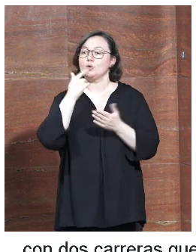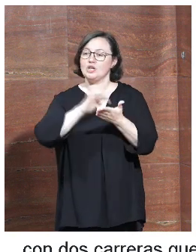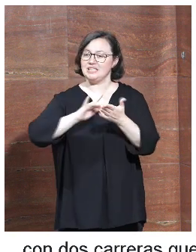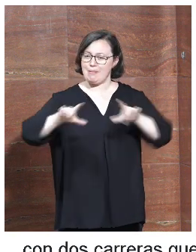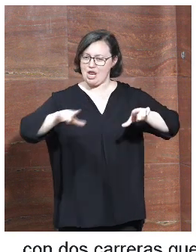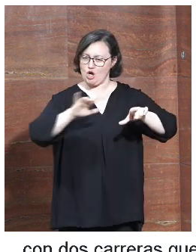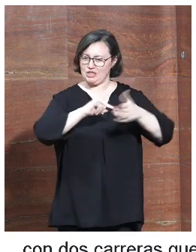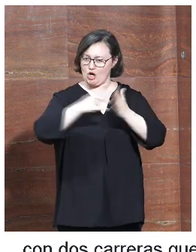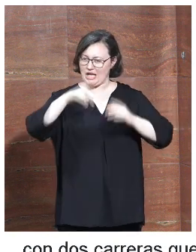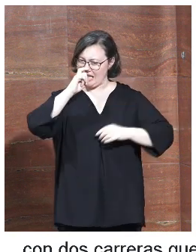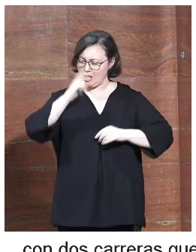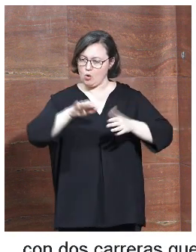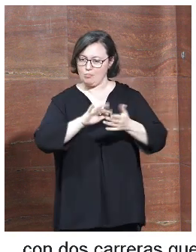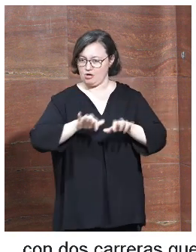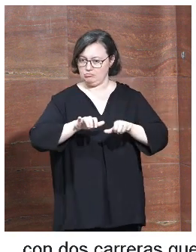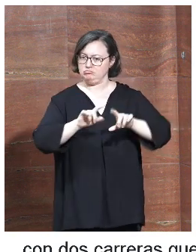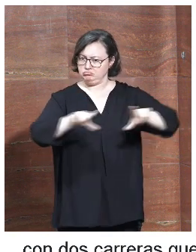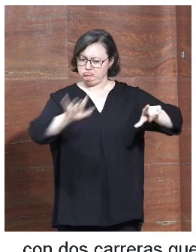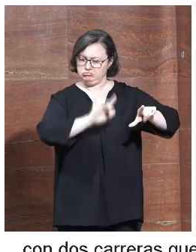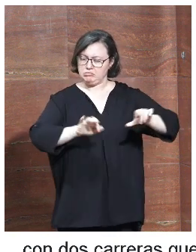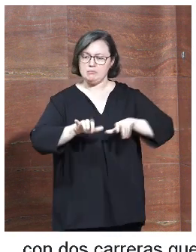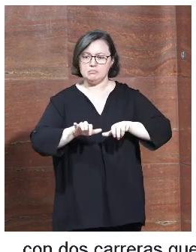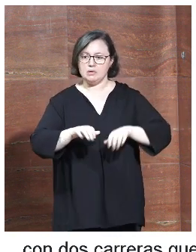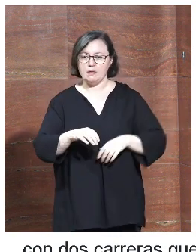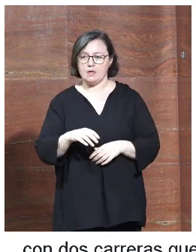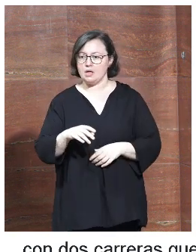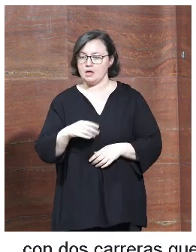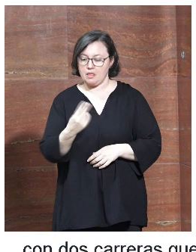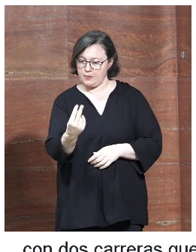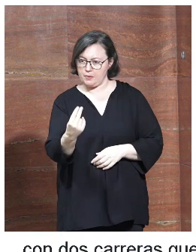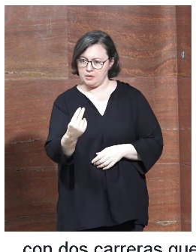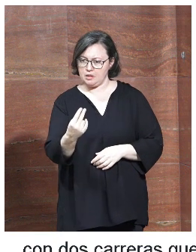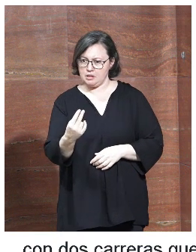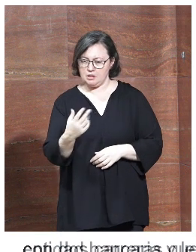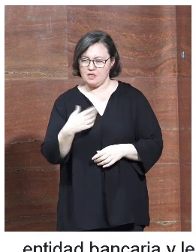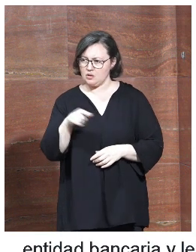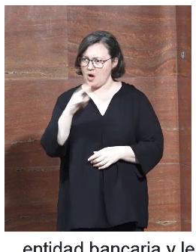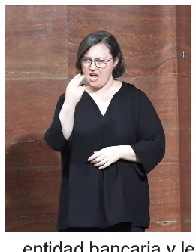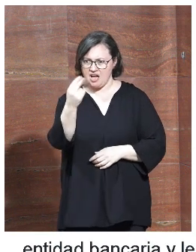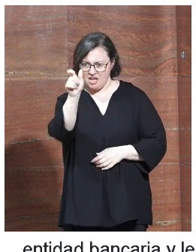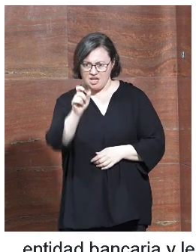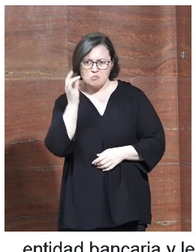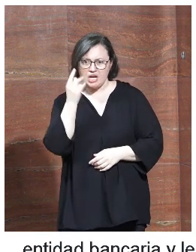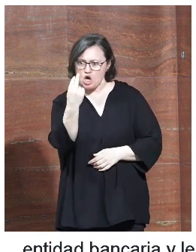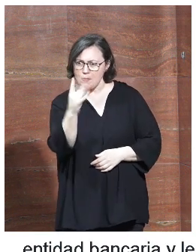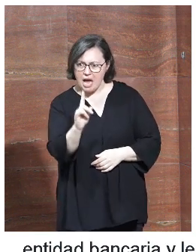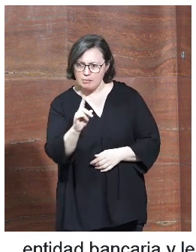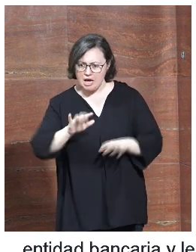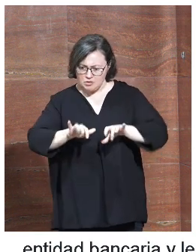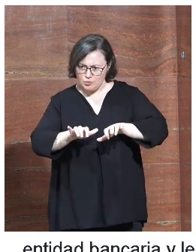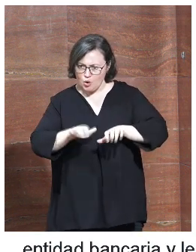tablero tecnológico, antiguo, pero tecnológico, le dice, no, no habla, no tiene capacidad intelectual, no puede abrir una